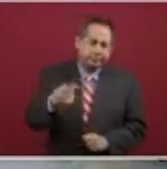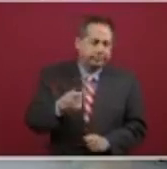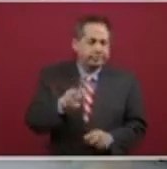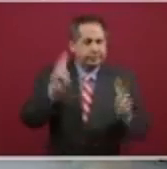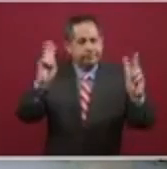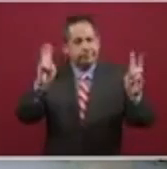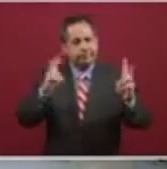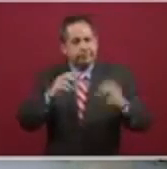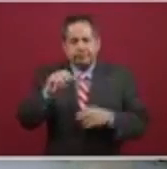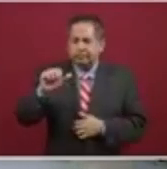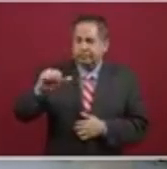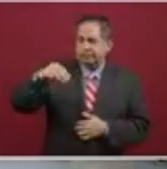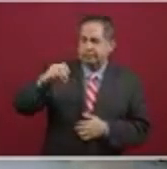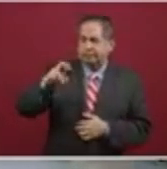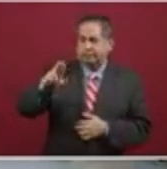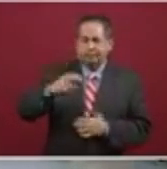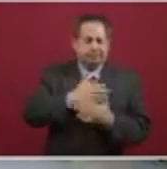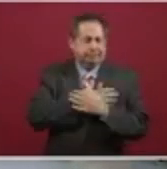el amor eterno.